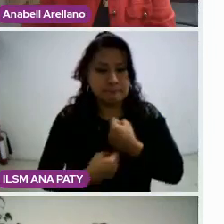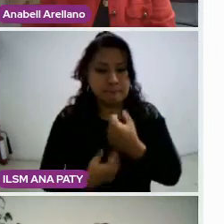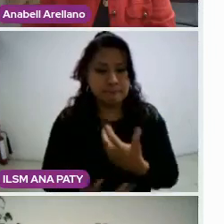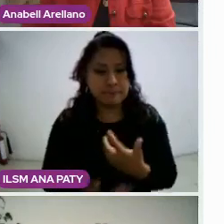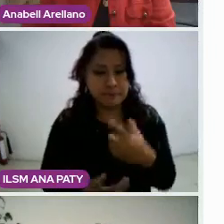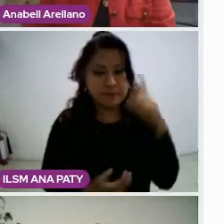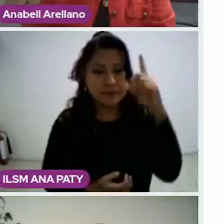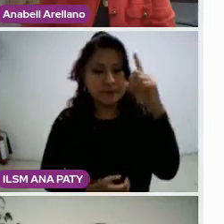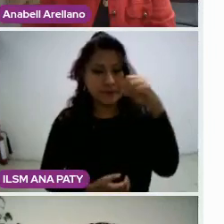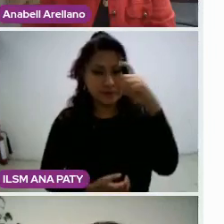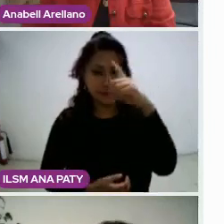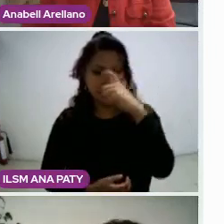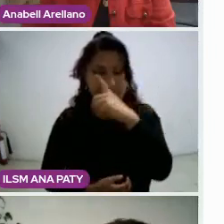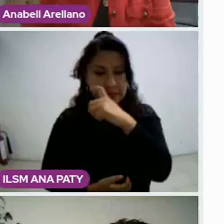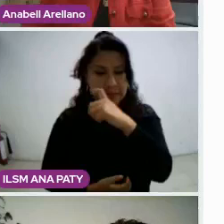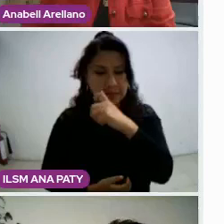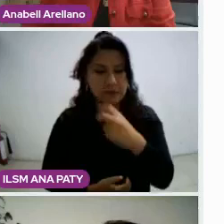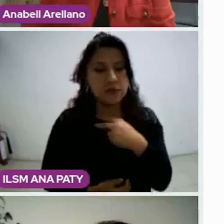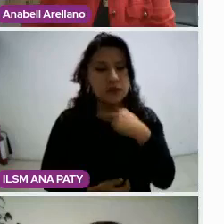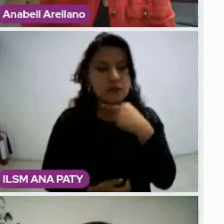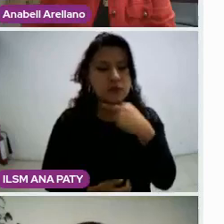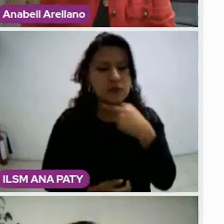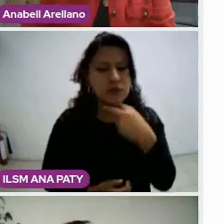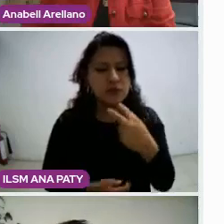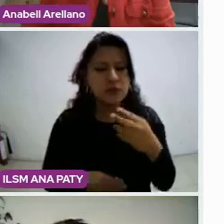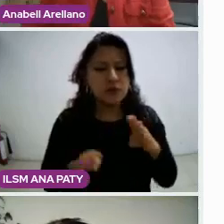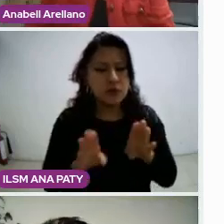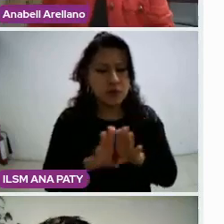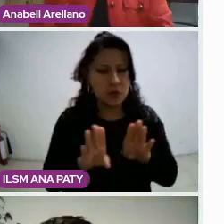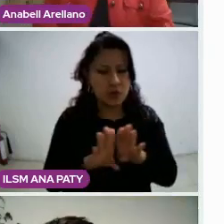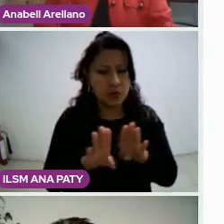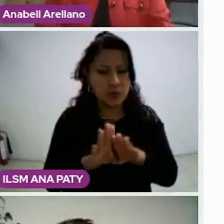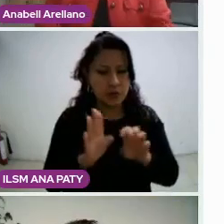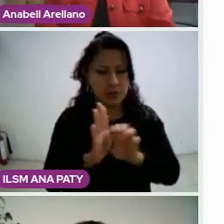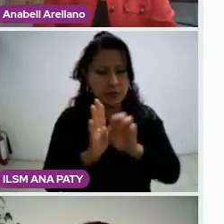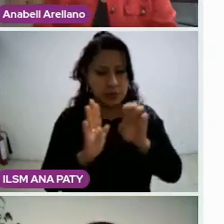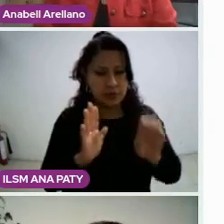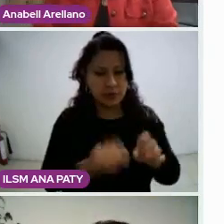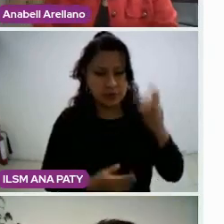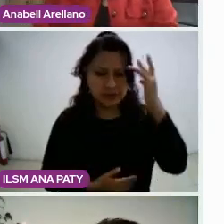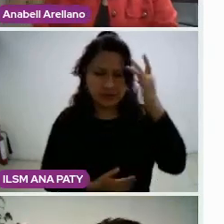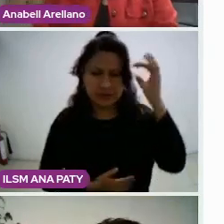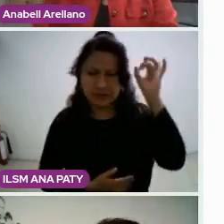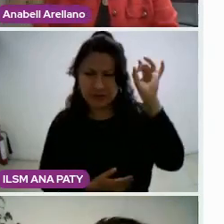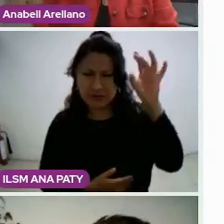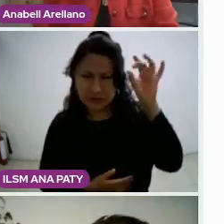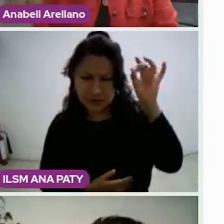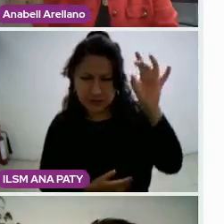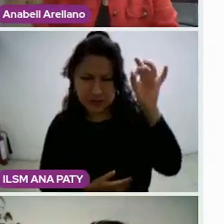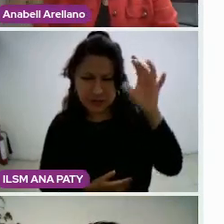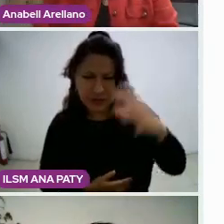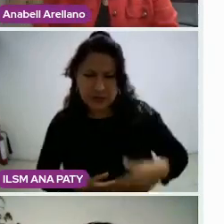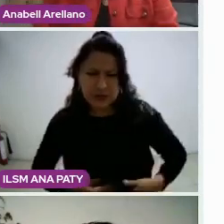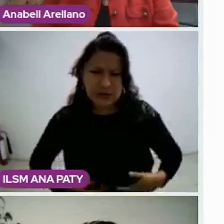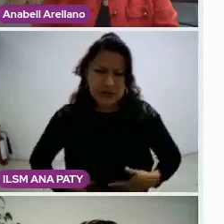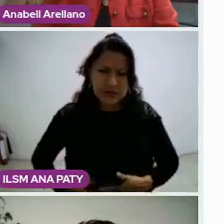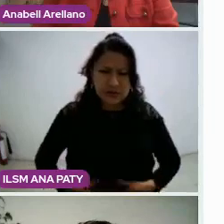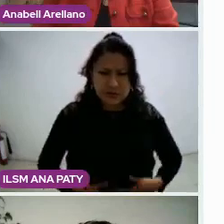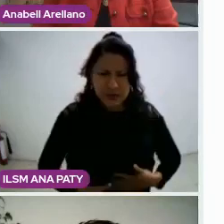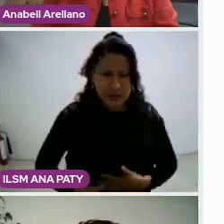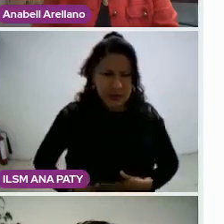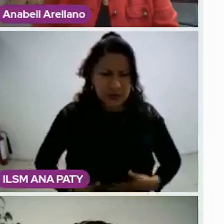verbal, lo vamos a representar con dolores de cabeza, con dolores de estómago, con contracturas, por